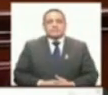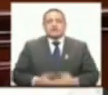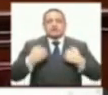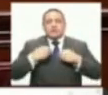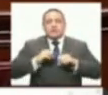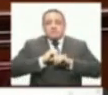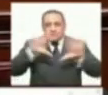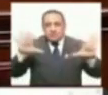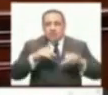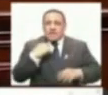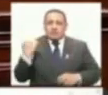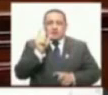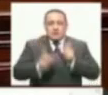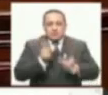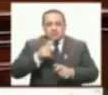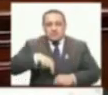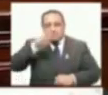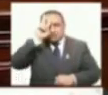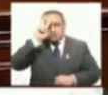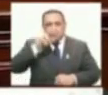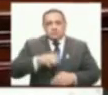Convoco a todos los peruanos,